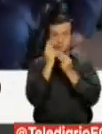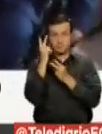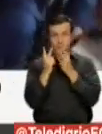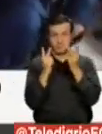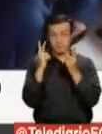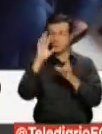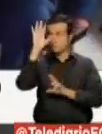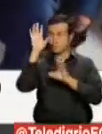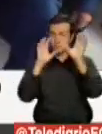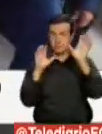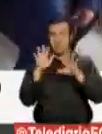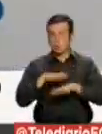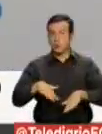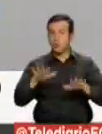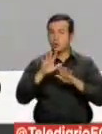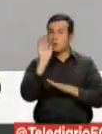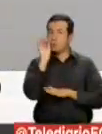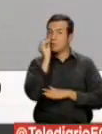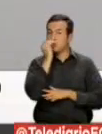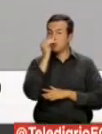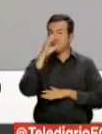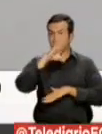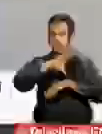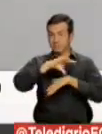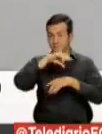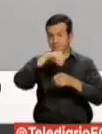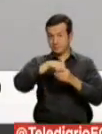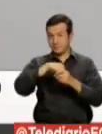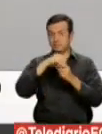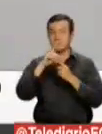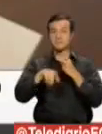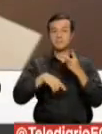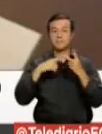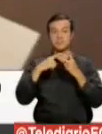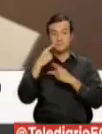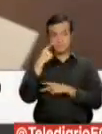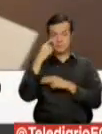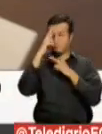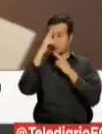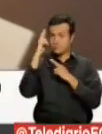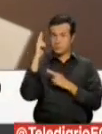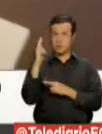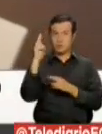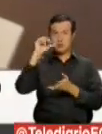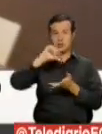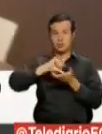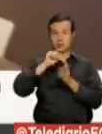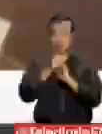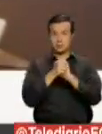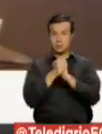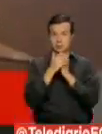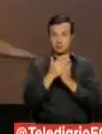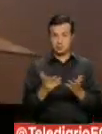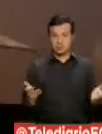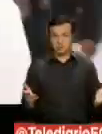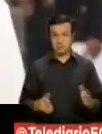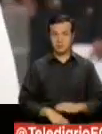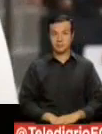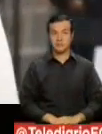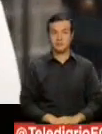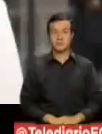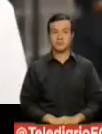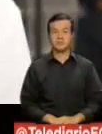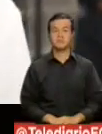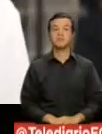una exposición de orquídeas en Carondelet, así como una muestra en honor al Día de las Islas Galápagos.